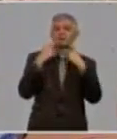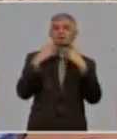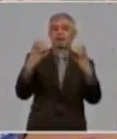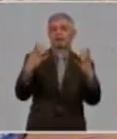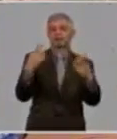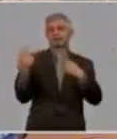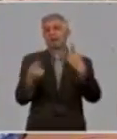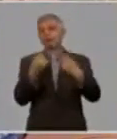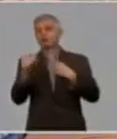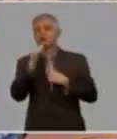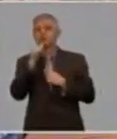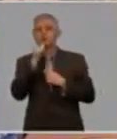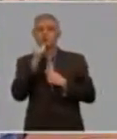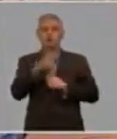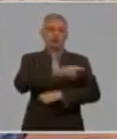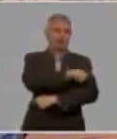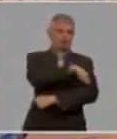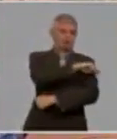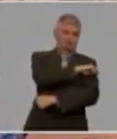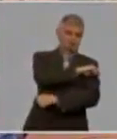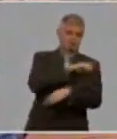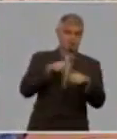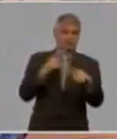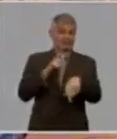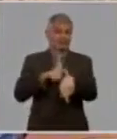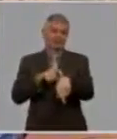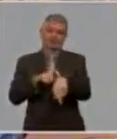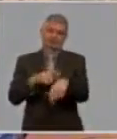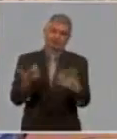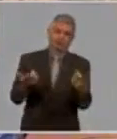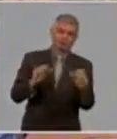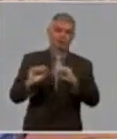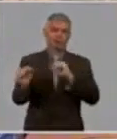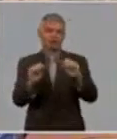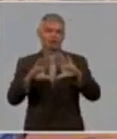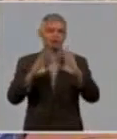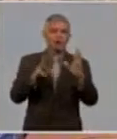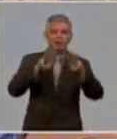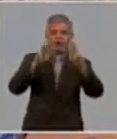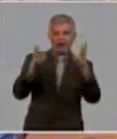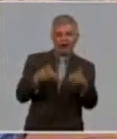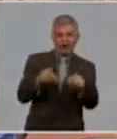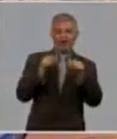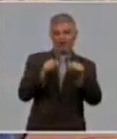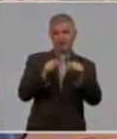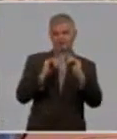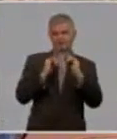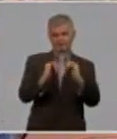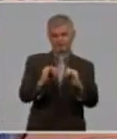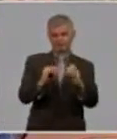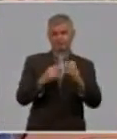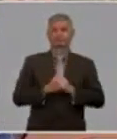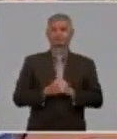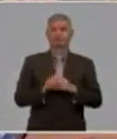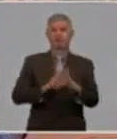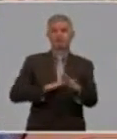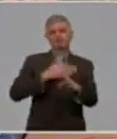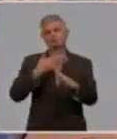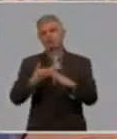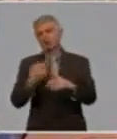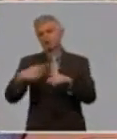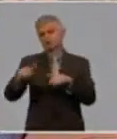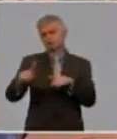generado dudas en la población en aras del tiempo y que hemos estado monitoreando las redes. Y después, durante